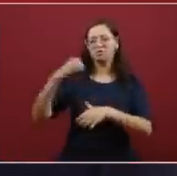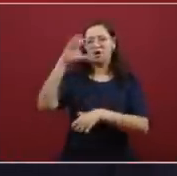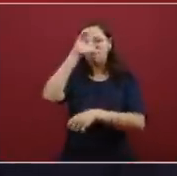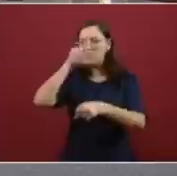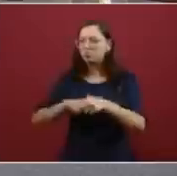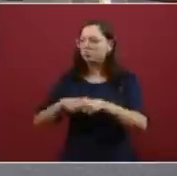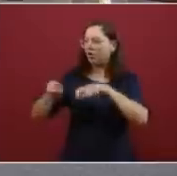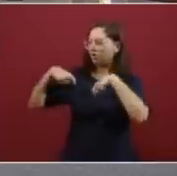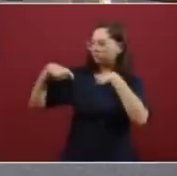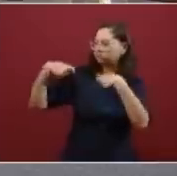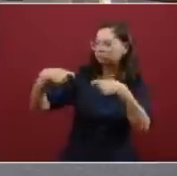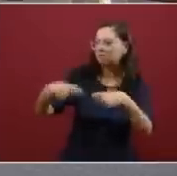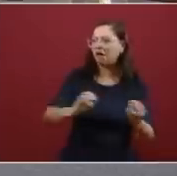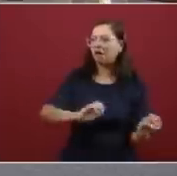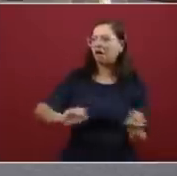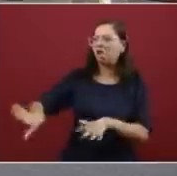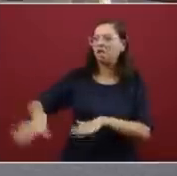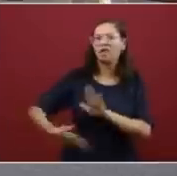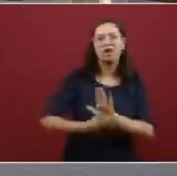culturas.